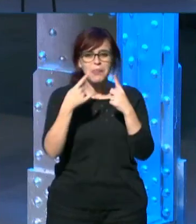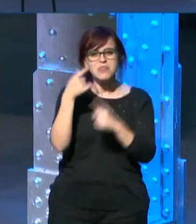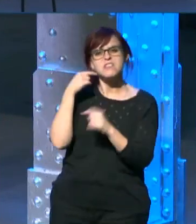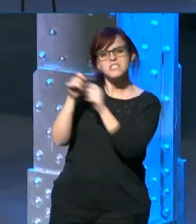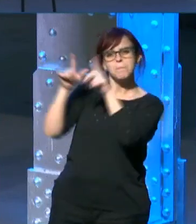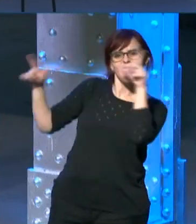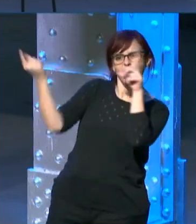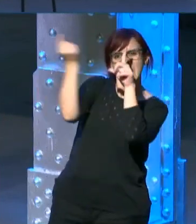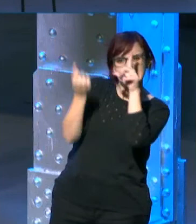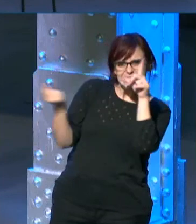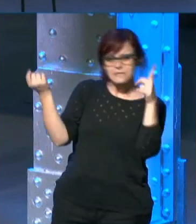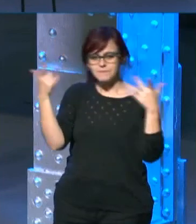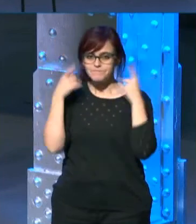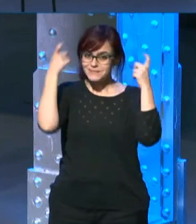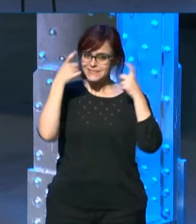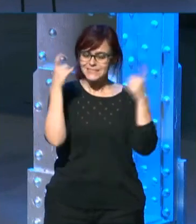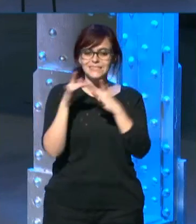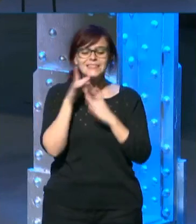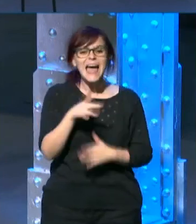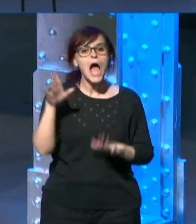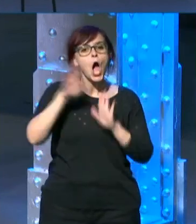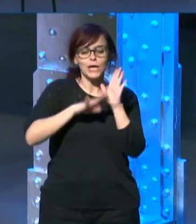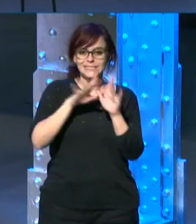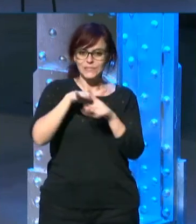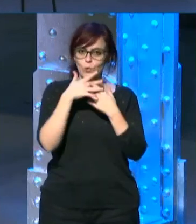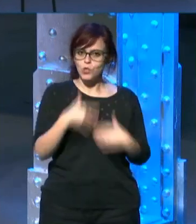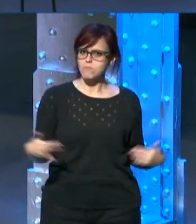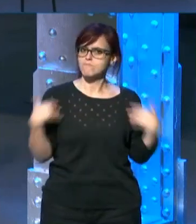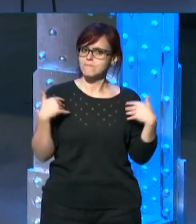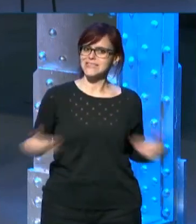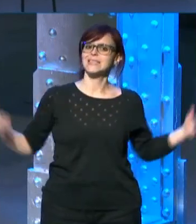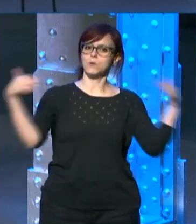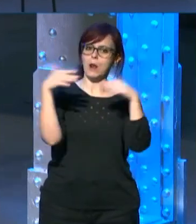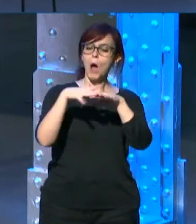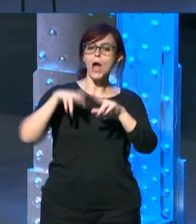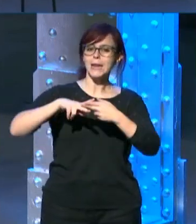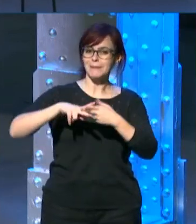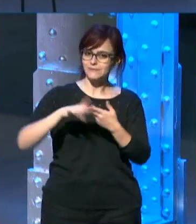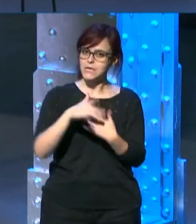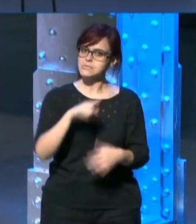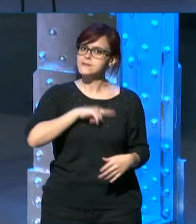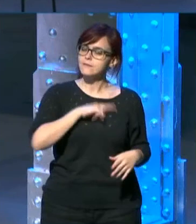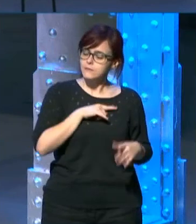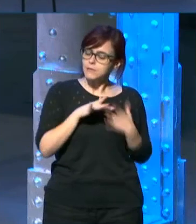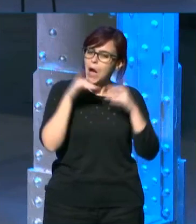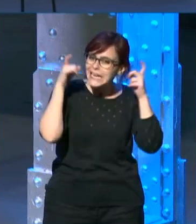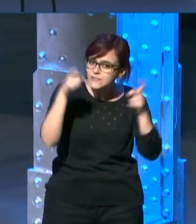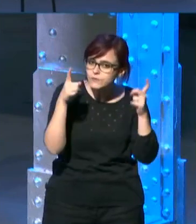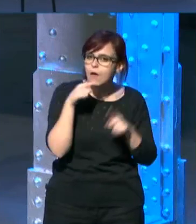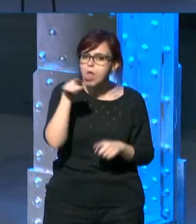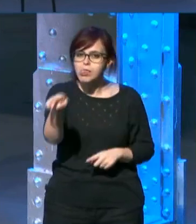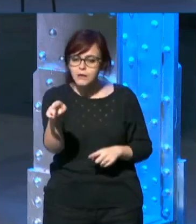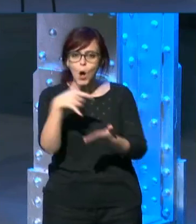está saliendo. El estar todos en igualdad de condiciones permite que todos compartan una misma herramienta y hagan todos el mismo esfuerzo